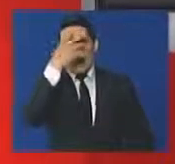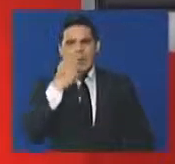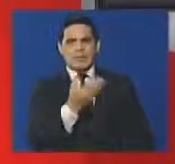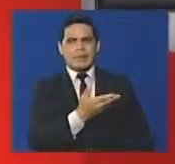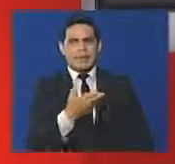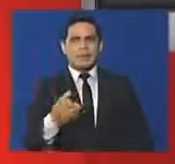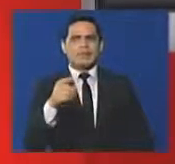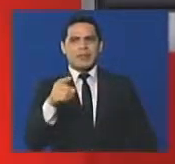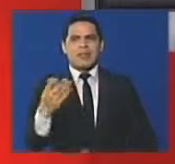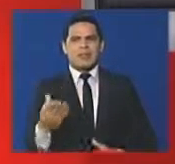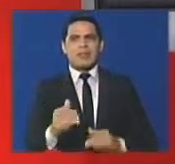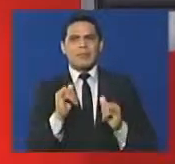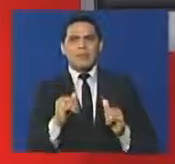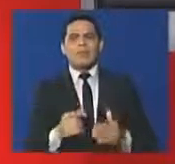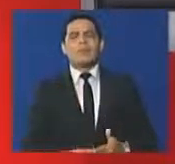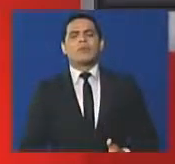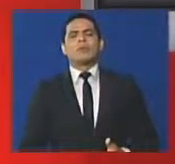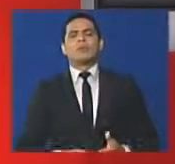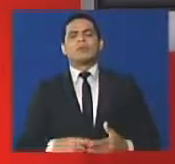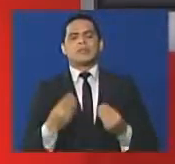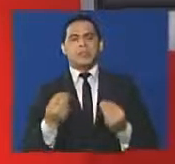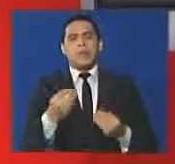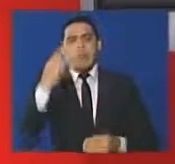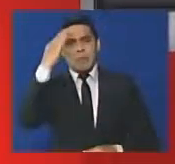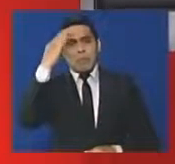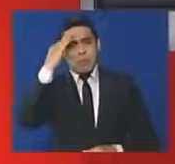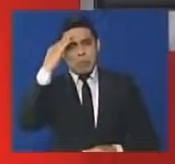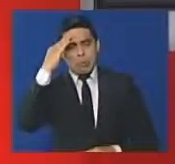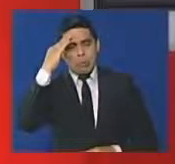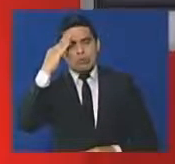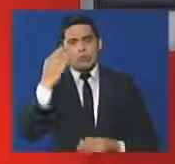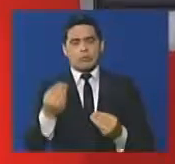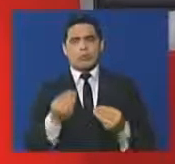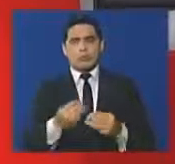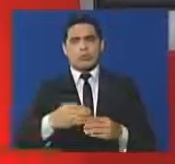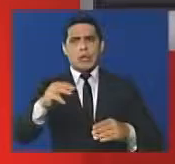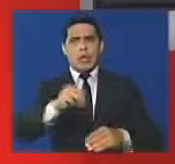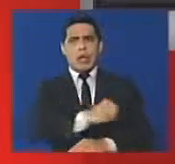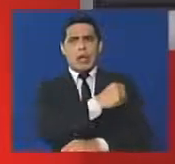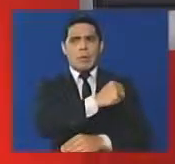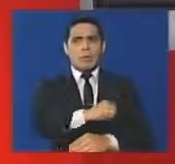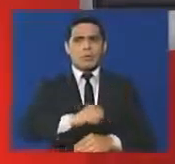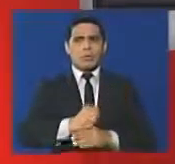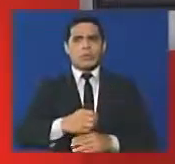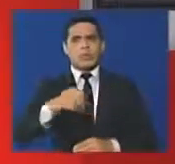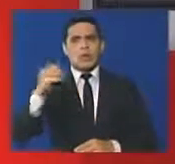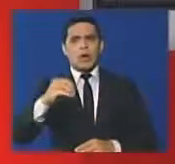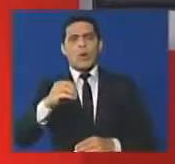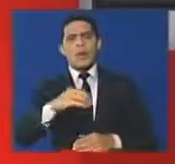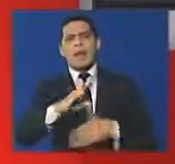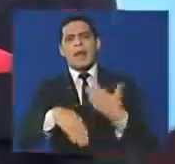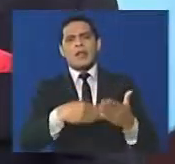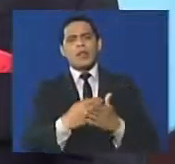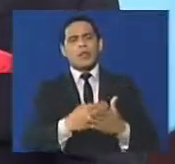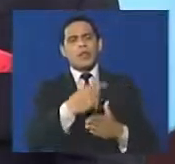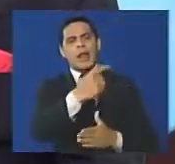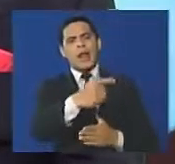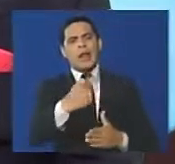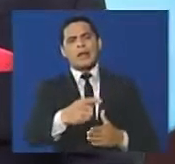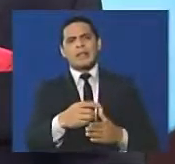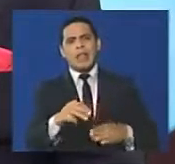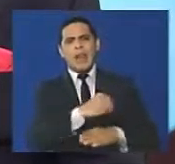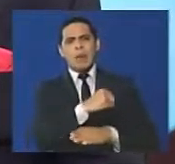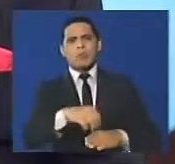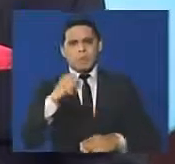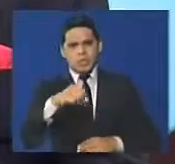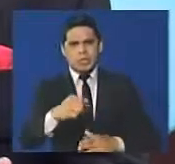son dioses en la tierra, porque la música no es para todo el mundo, ¿o sí lo es? Sí, cómo no. Lo que